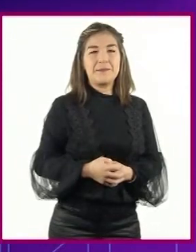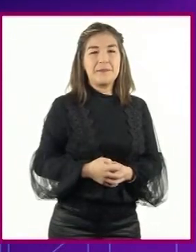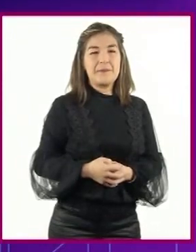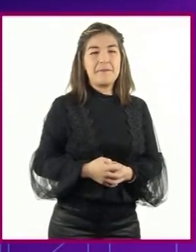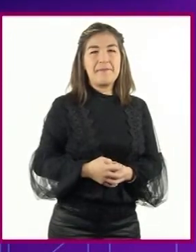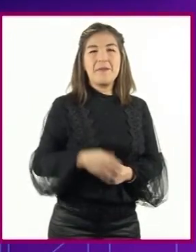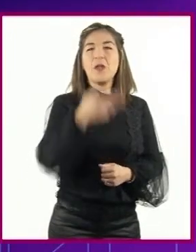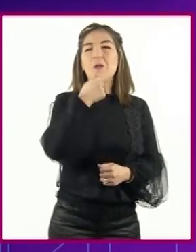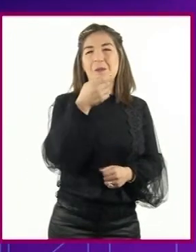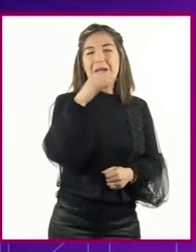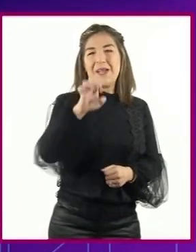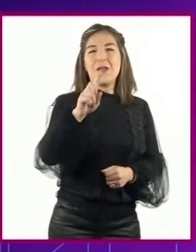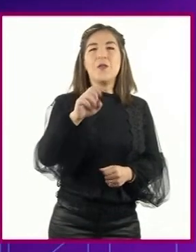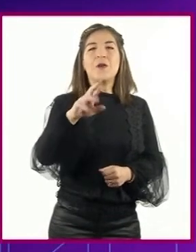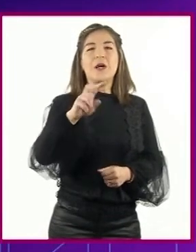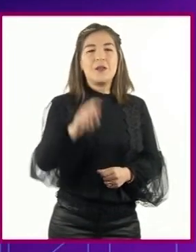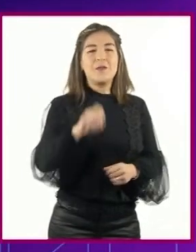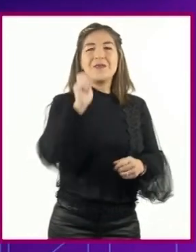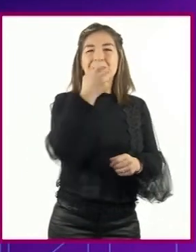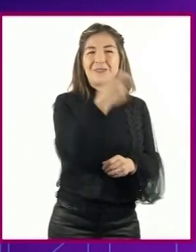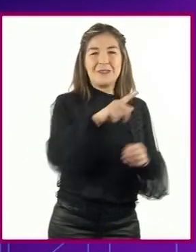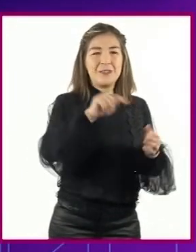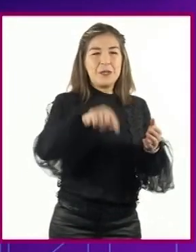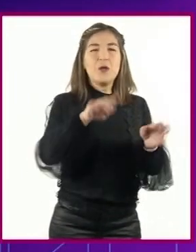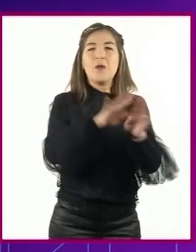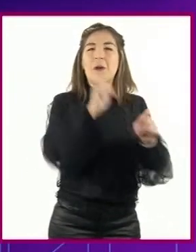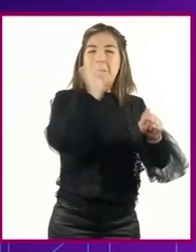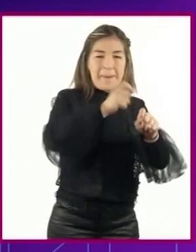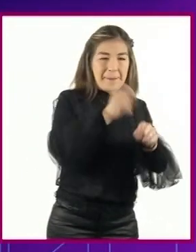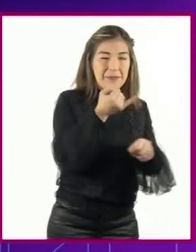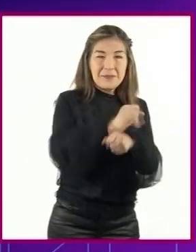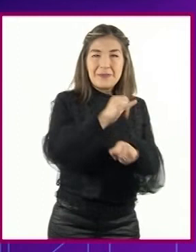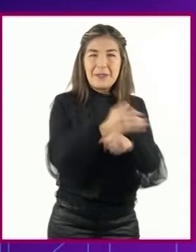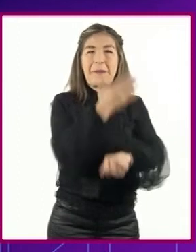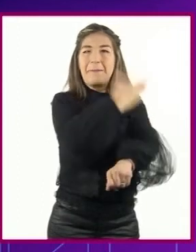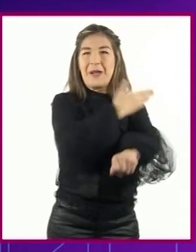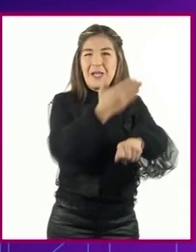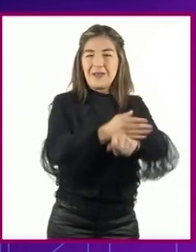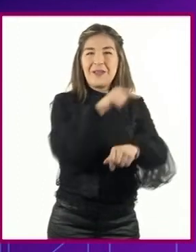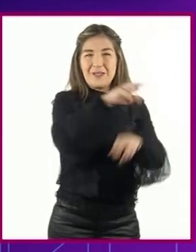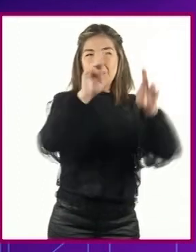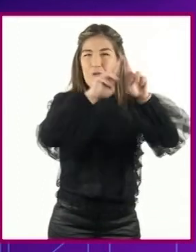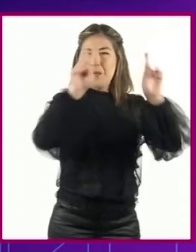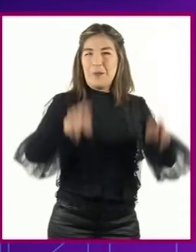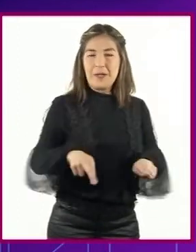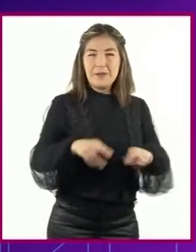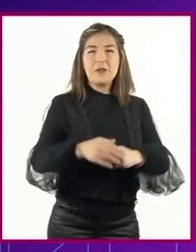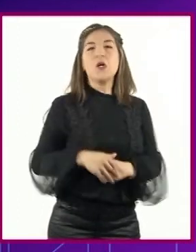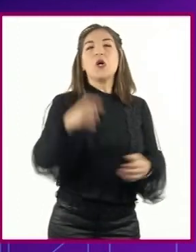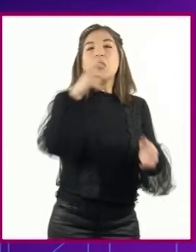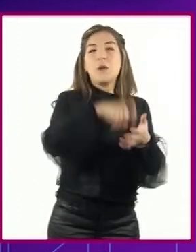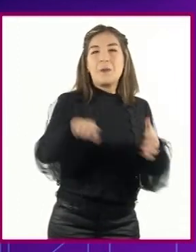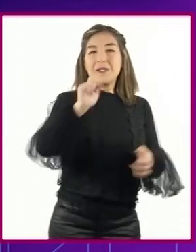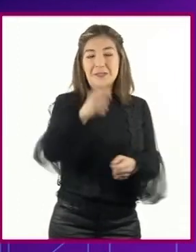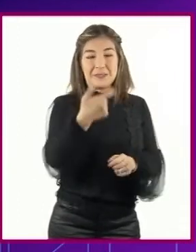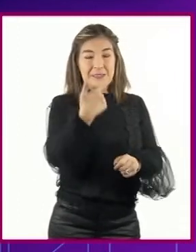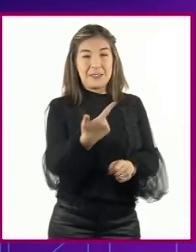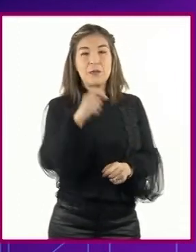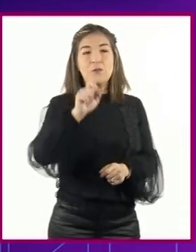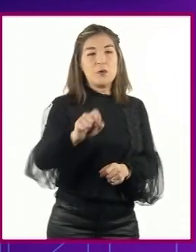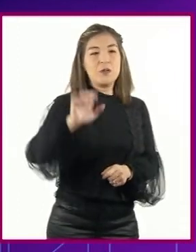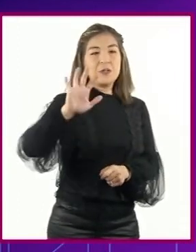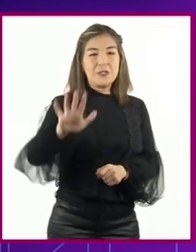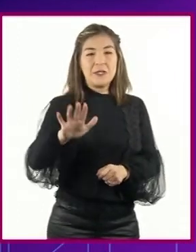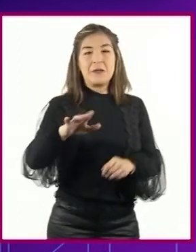Eduardo, el carpintero del pueblo, necesita construir las puertas de un ropero con madera. Si compró 7,5 metros cuadrados